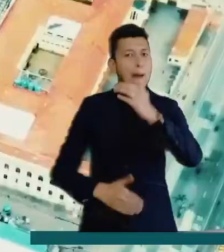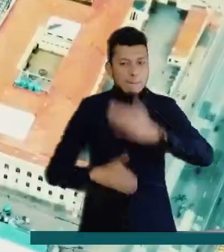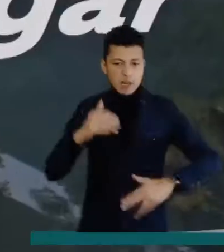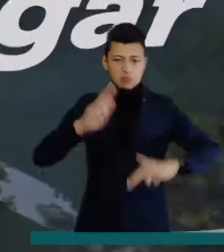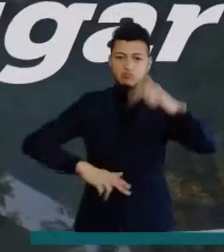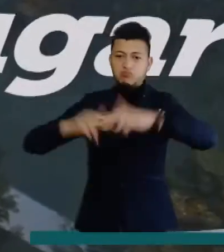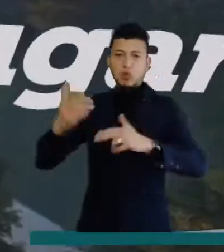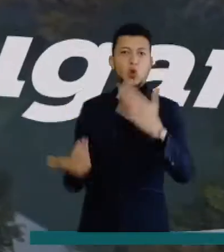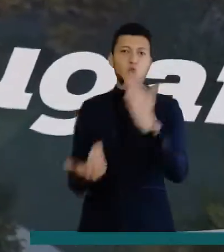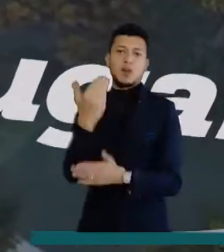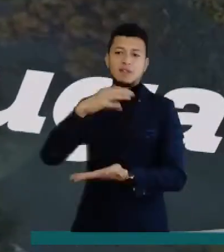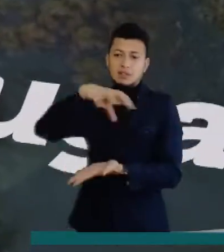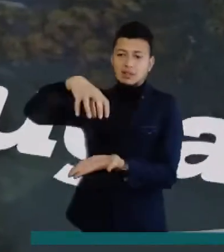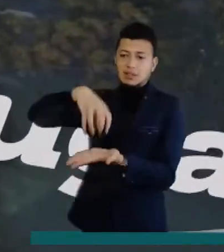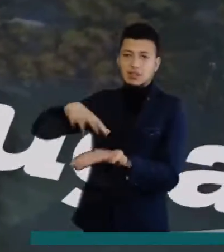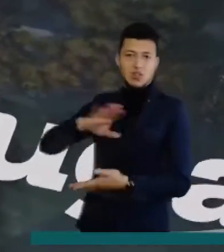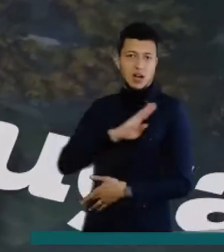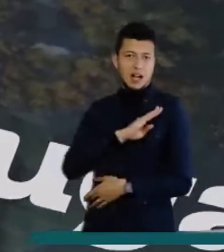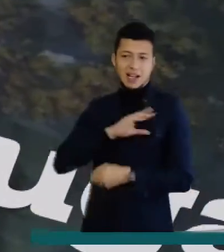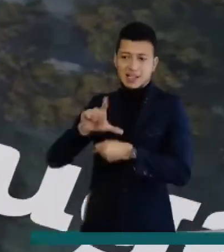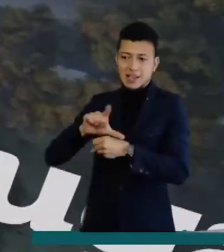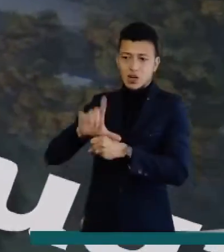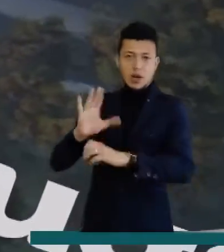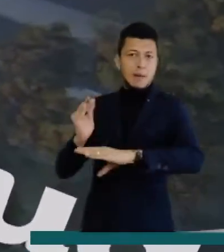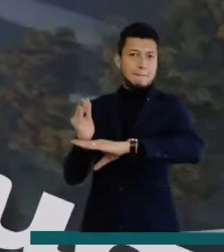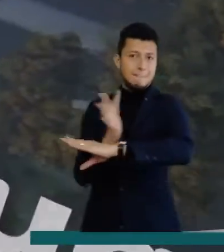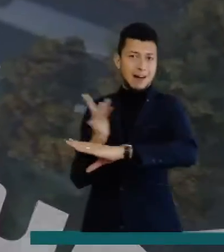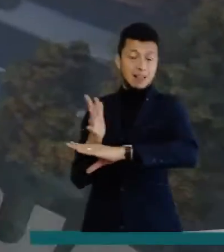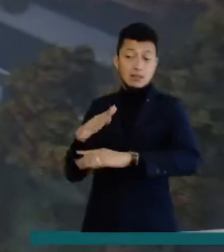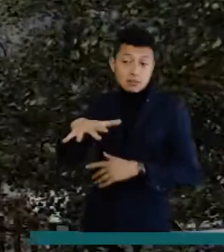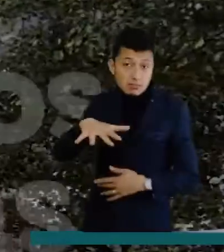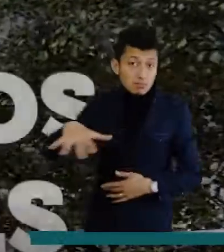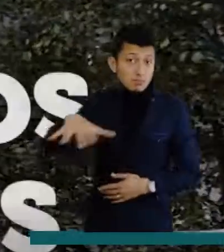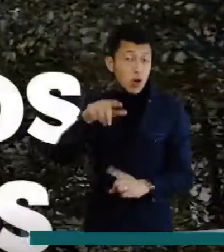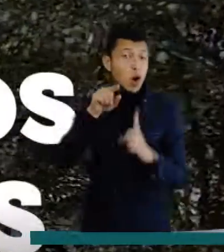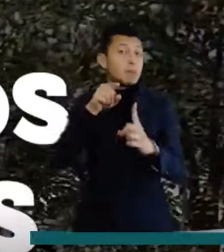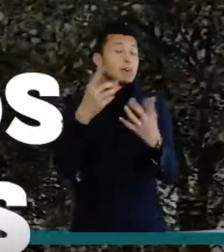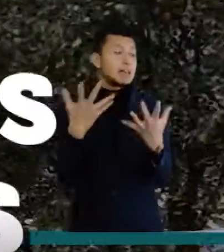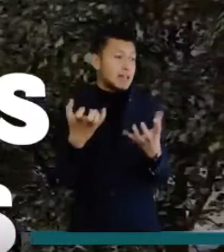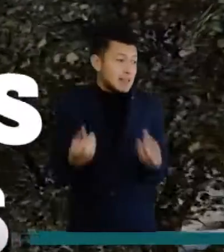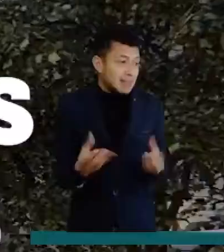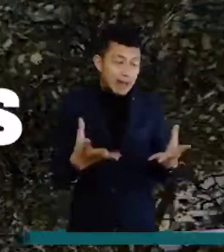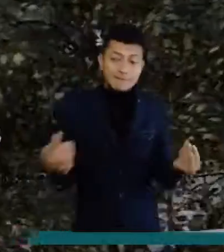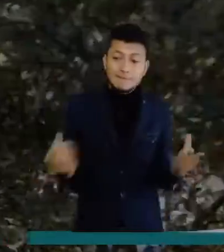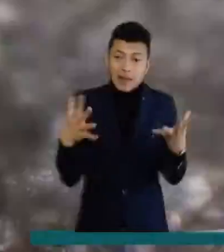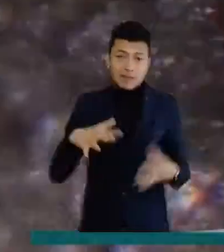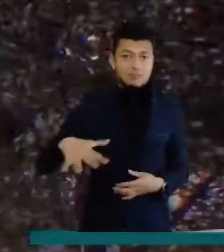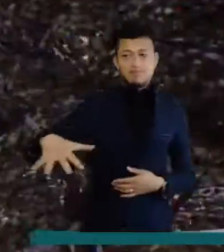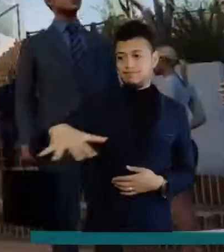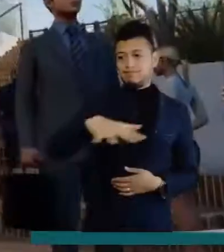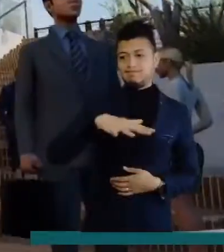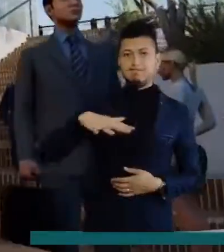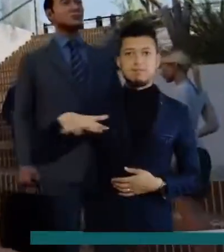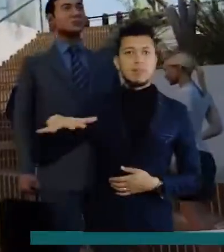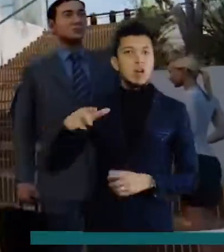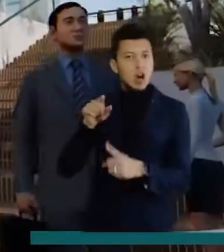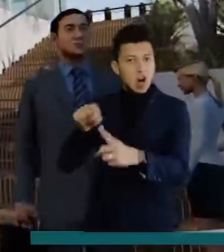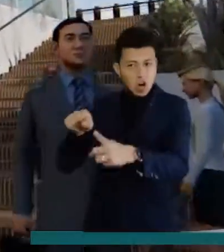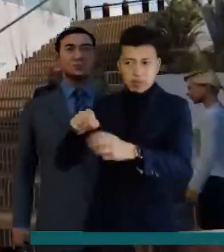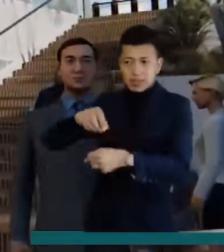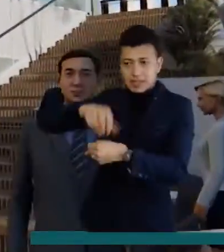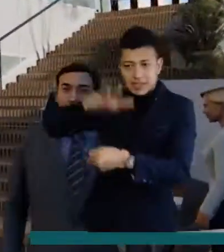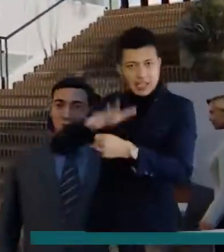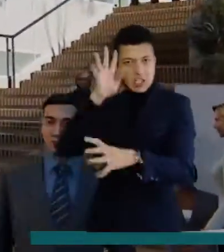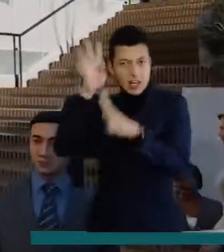la construcción de la nueva sede de la alcaldía local de Los Mártires, un espacio que busca darle vida al sector y contribuir a